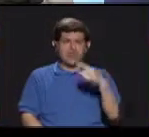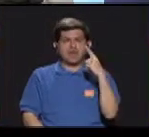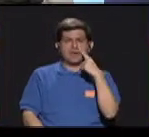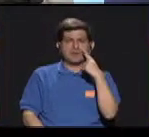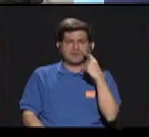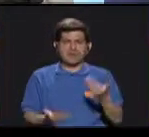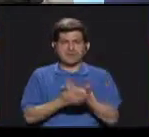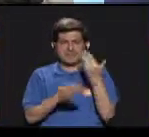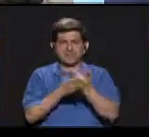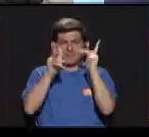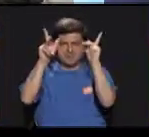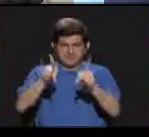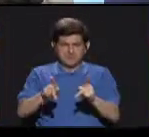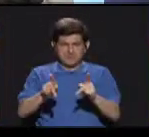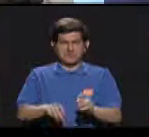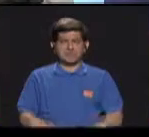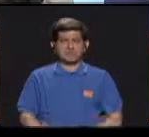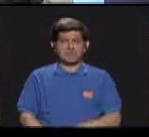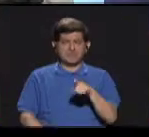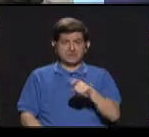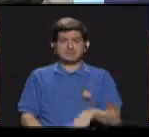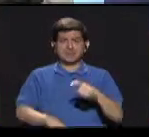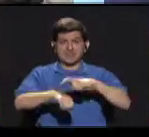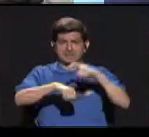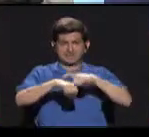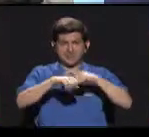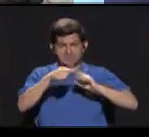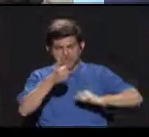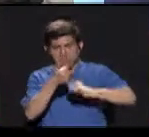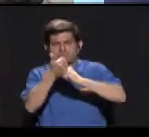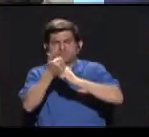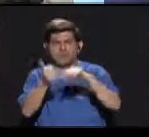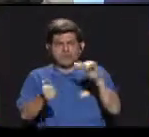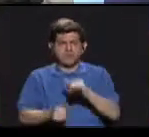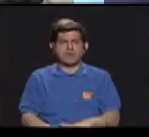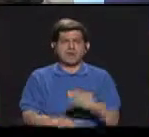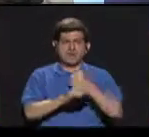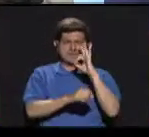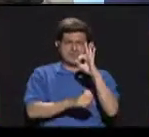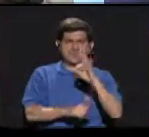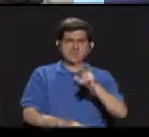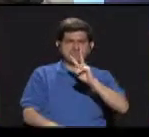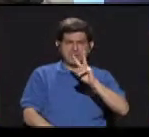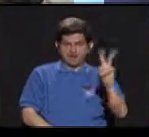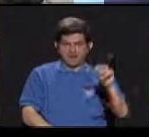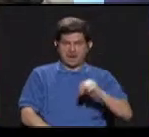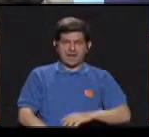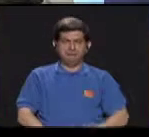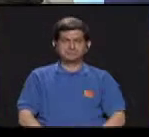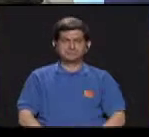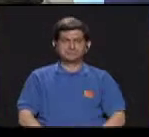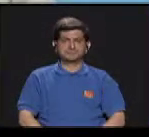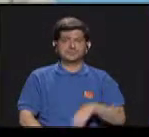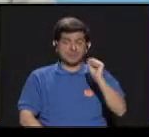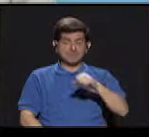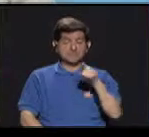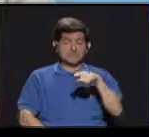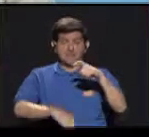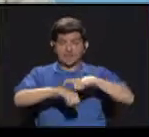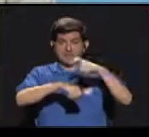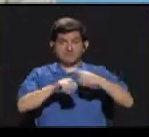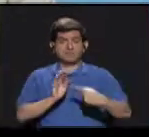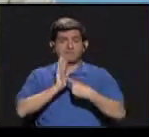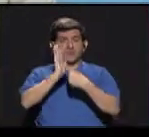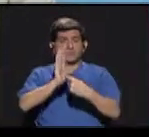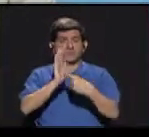él como padre de esas nuevas figuras que apadrina en esa escena, también lograda por parte de Víctor Vega. Cierto. Y reúne esta